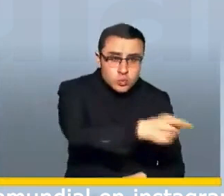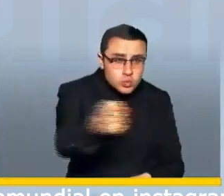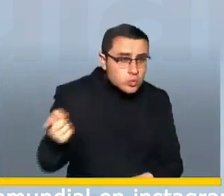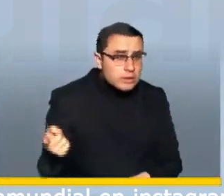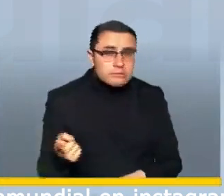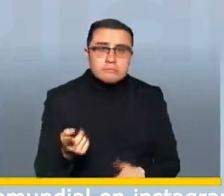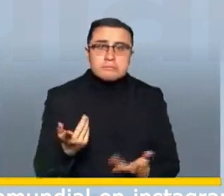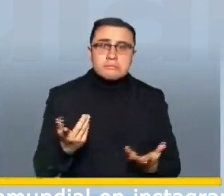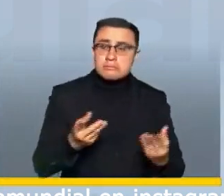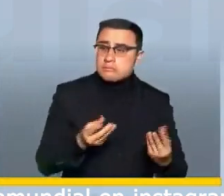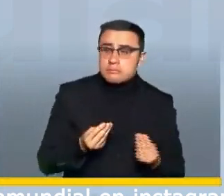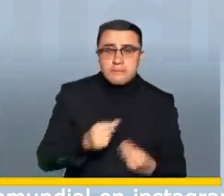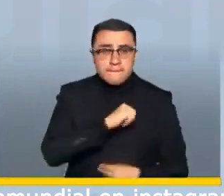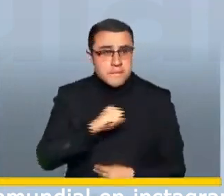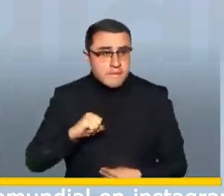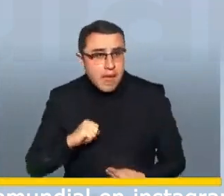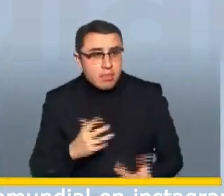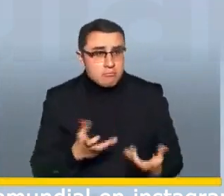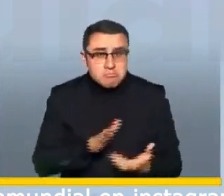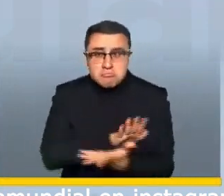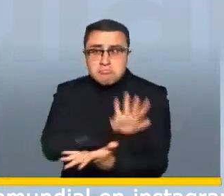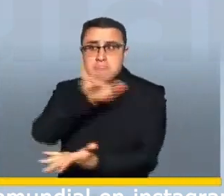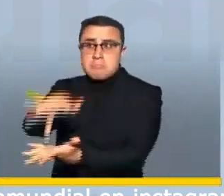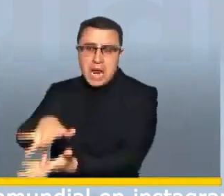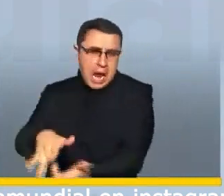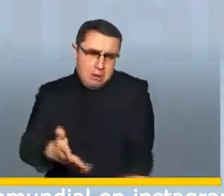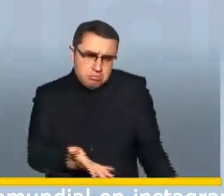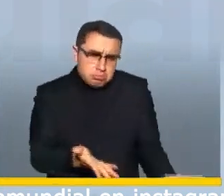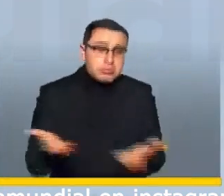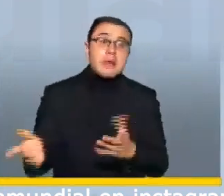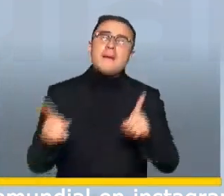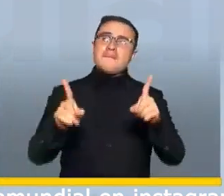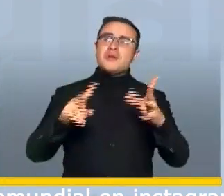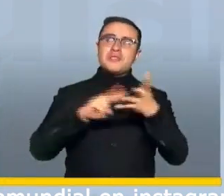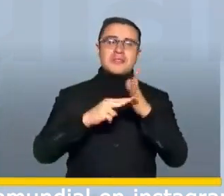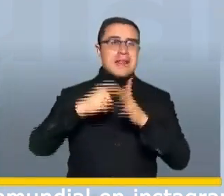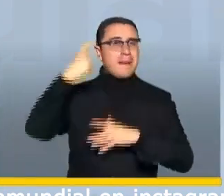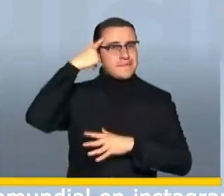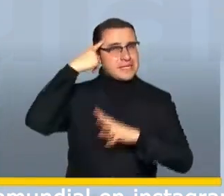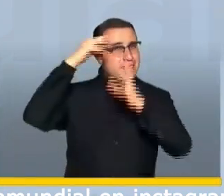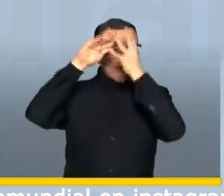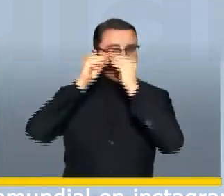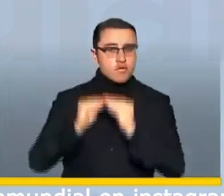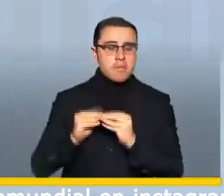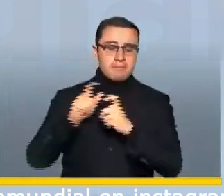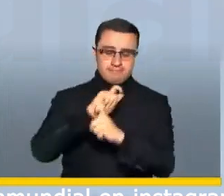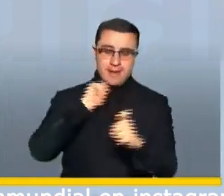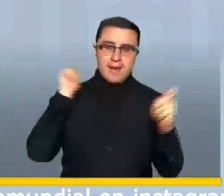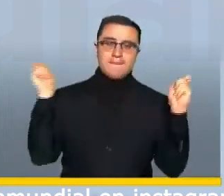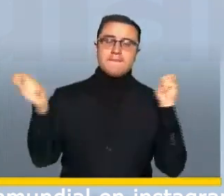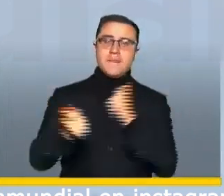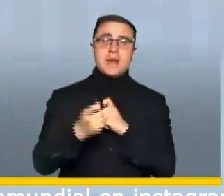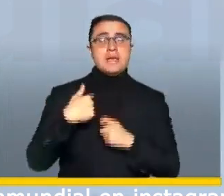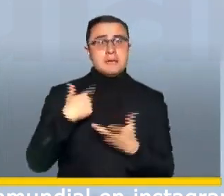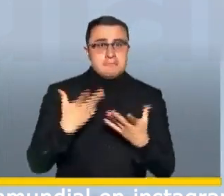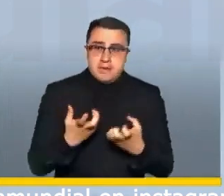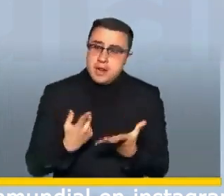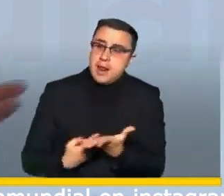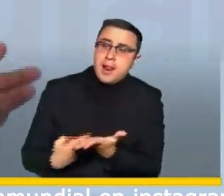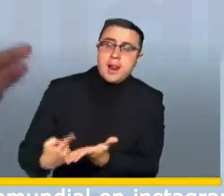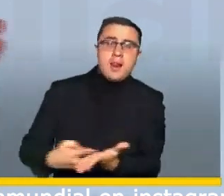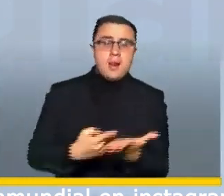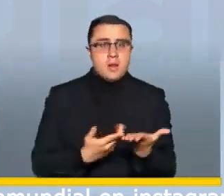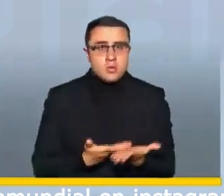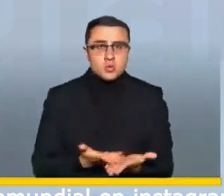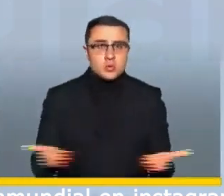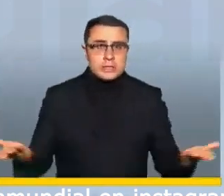estamos atentos, pero es un cambio un poco de mentalidad, digamos, que es lo que me gustaría discutir con ustedes.